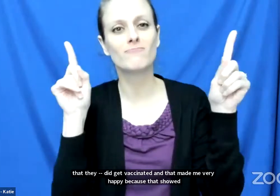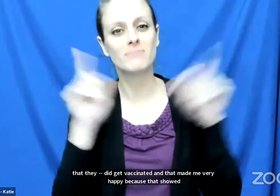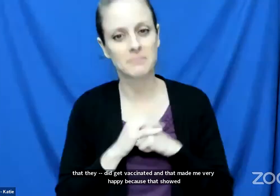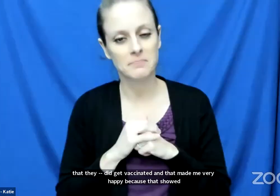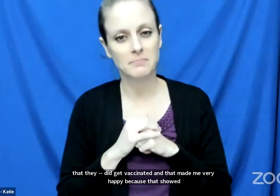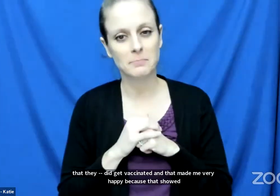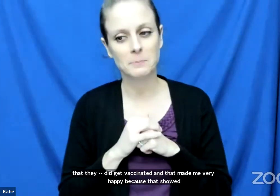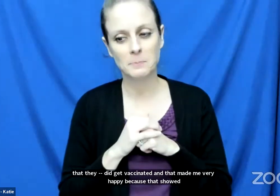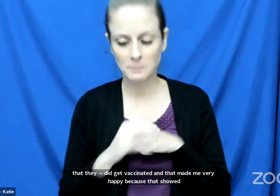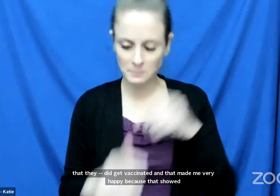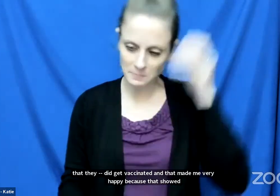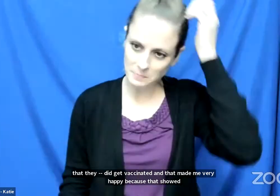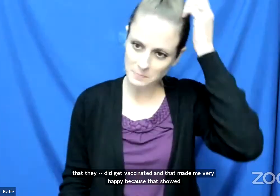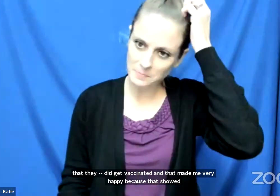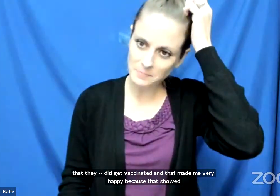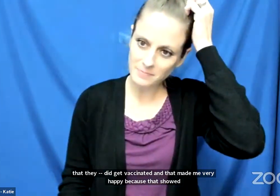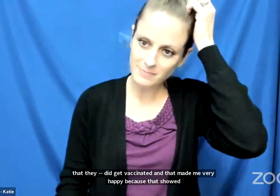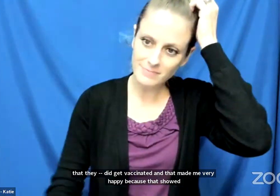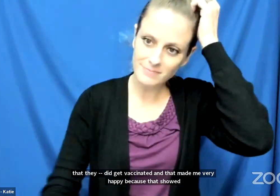decirle a toda la gente